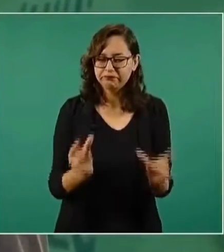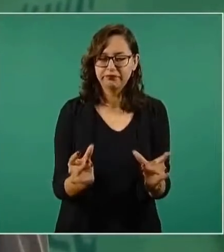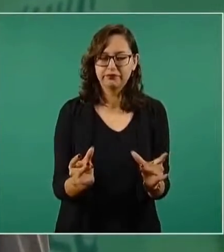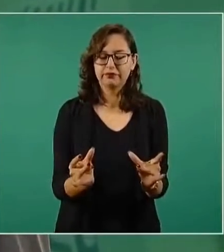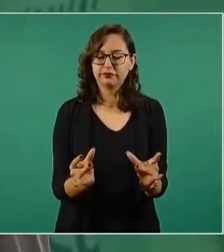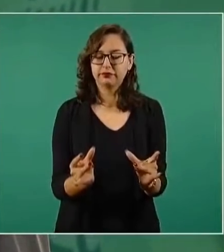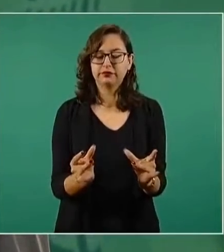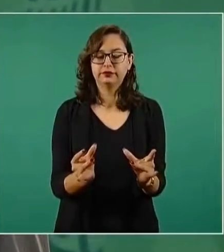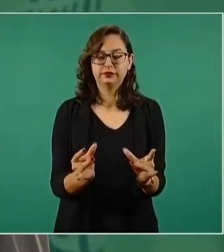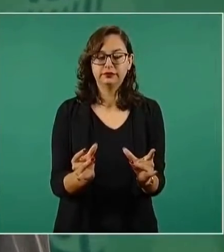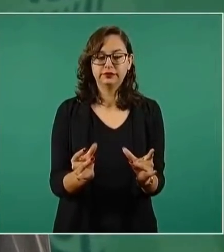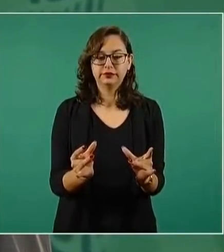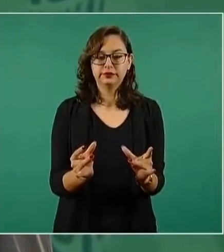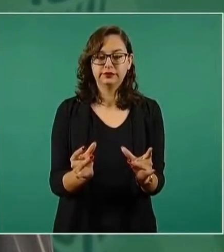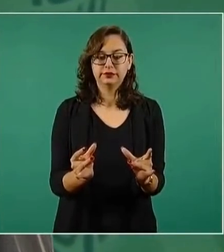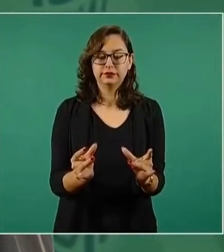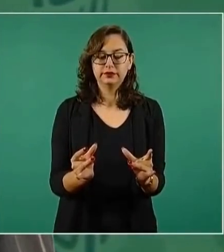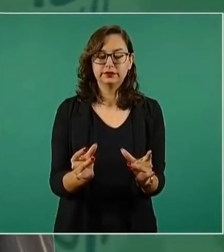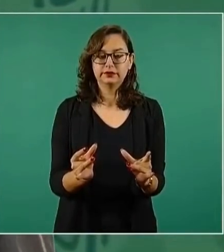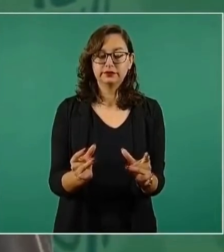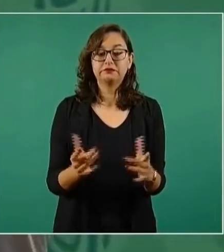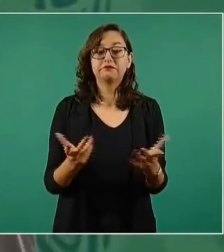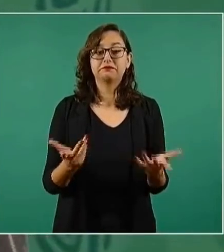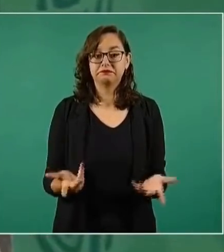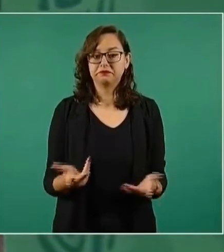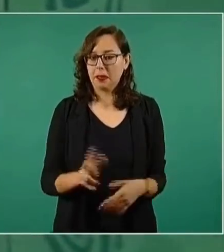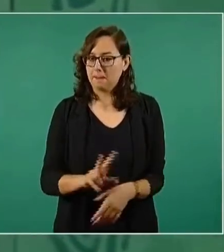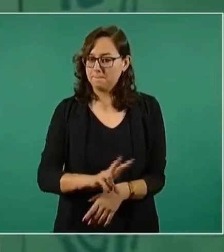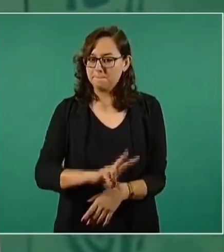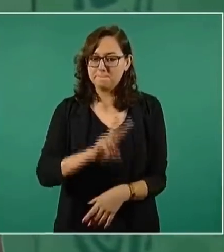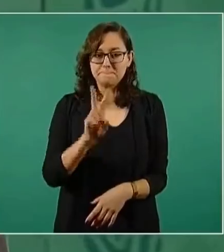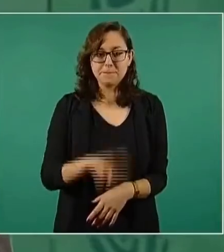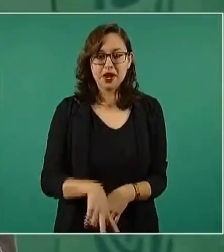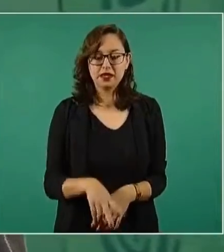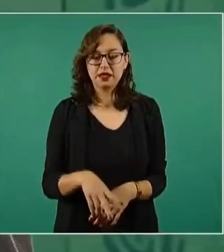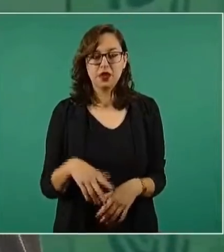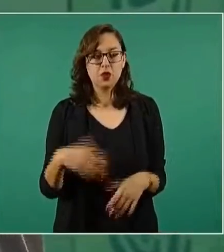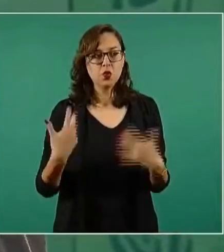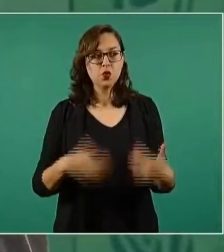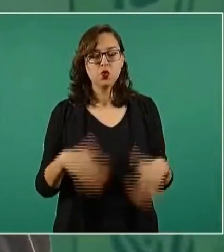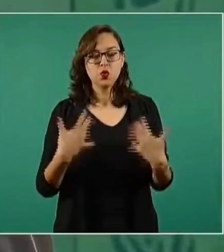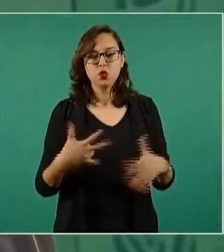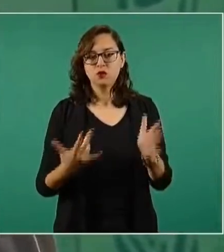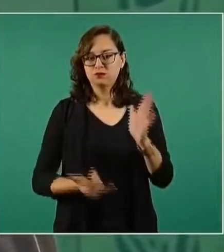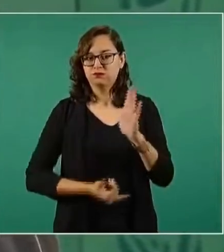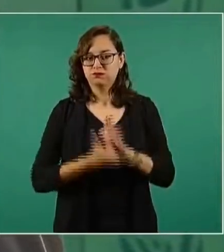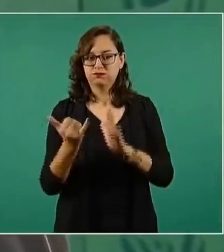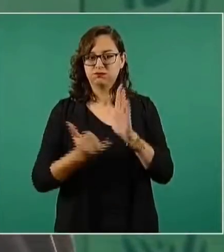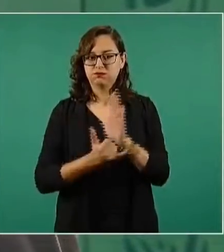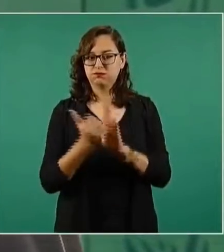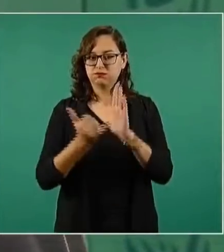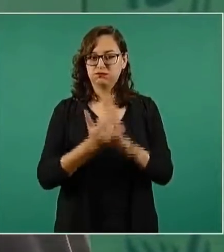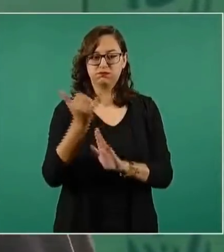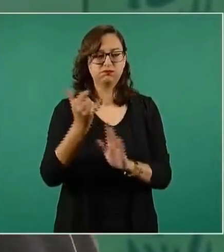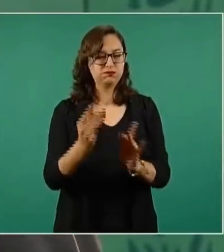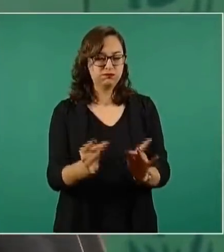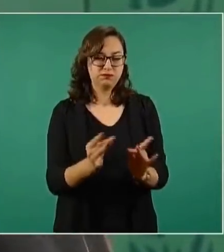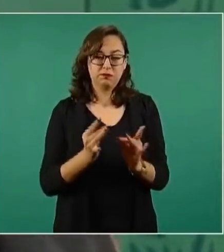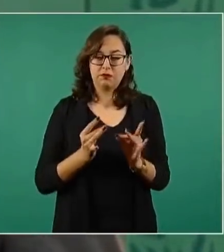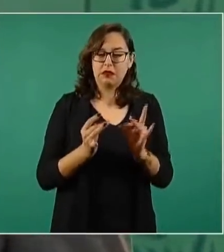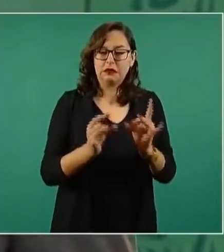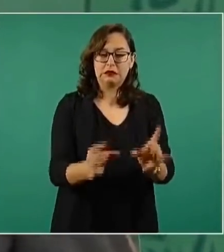de la obra. Es de las mejores obras de este tipo que que se está realizando en el